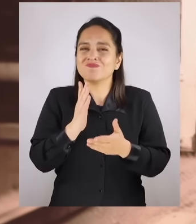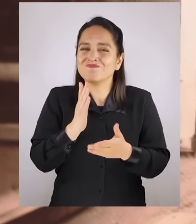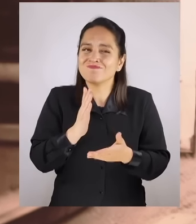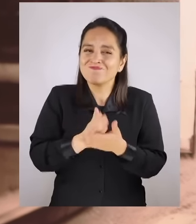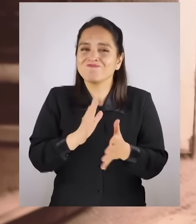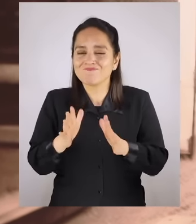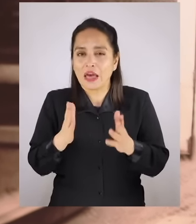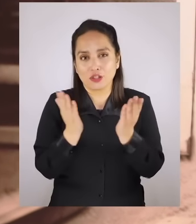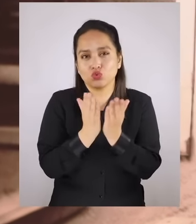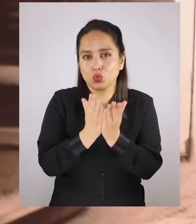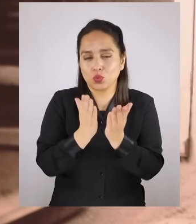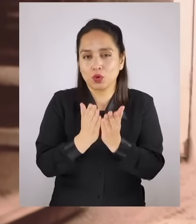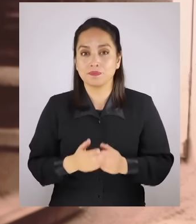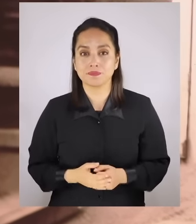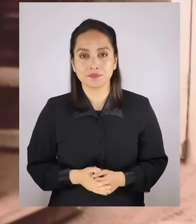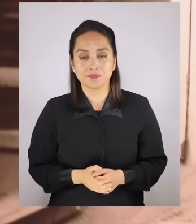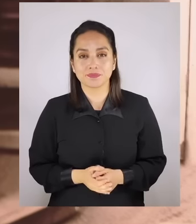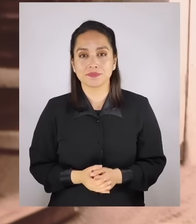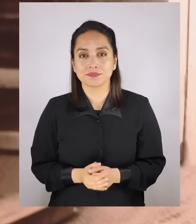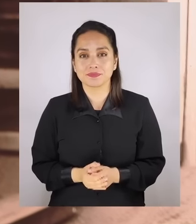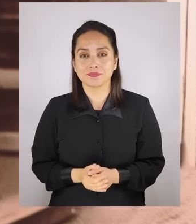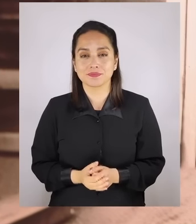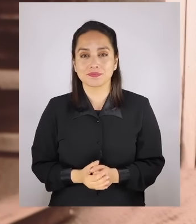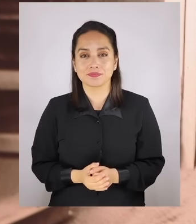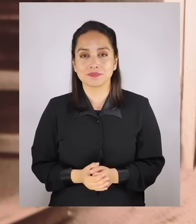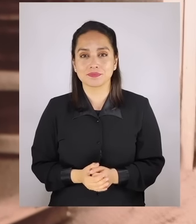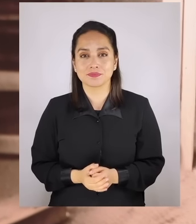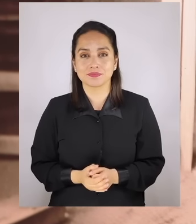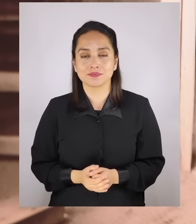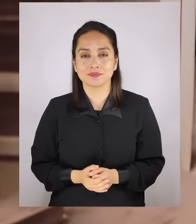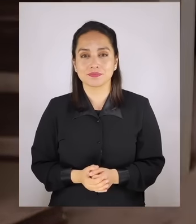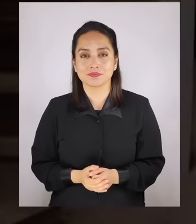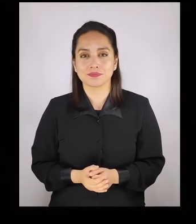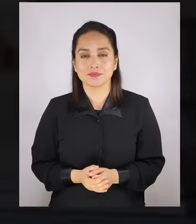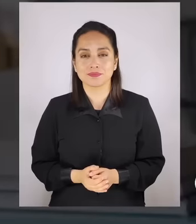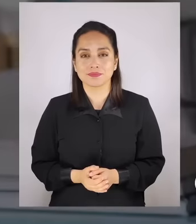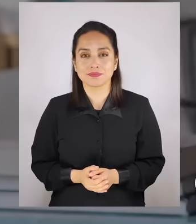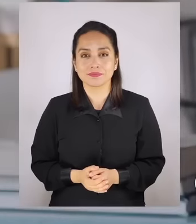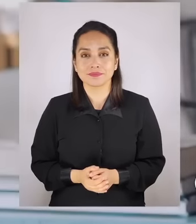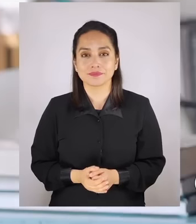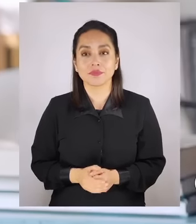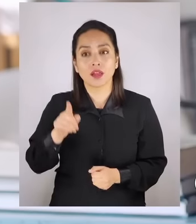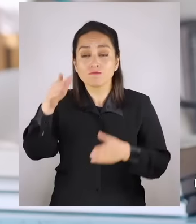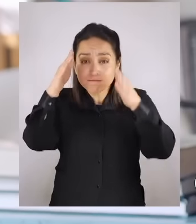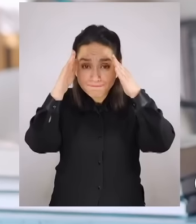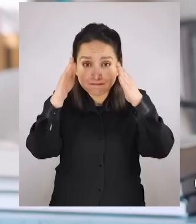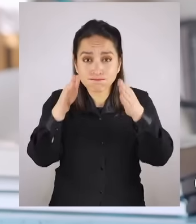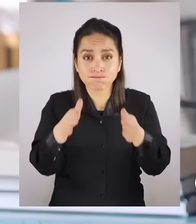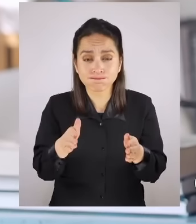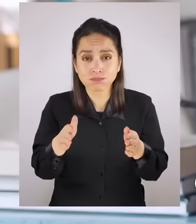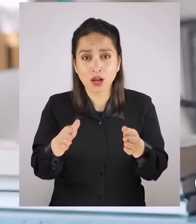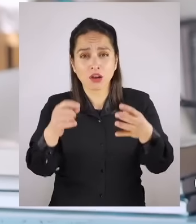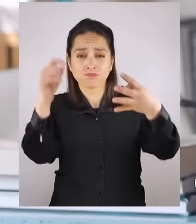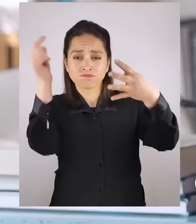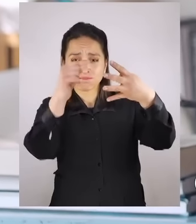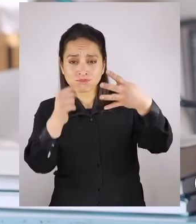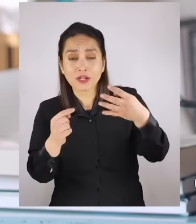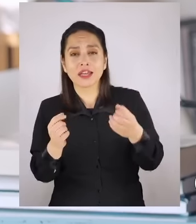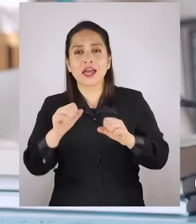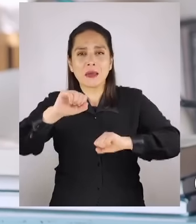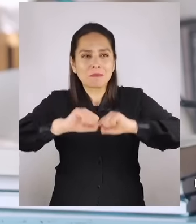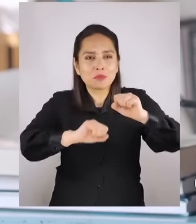Sí. se dedicó a una serie de